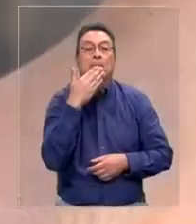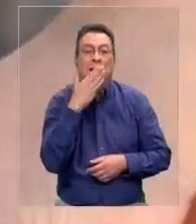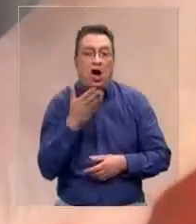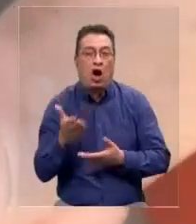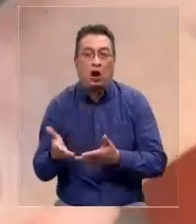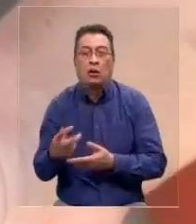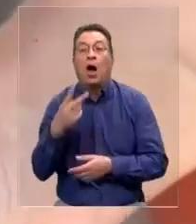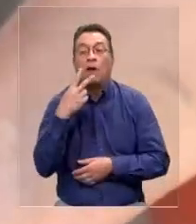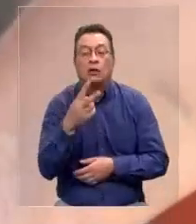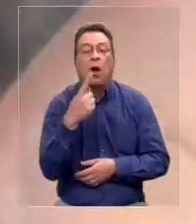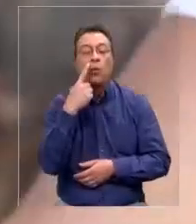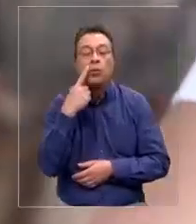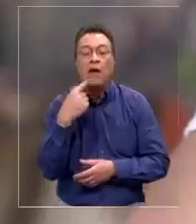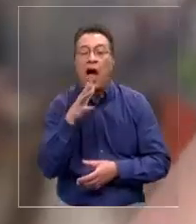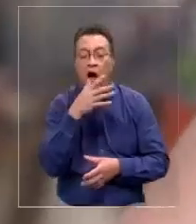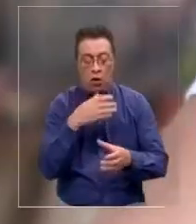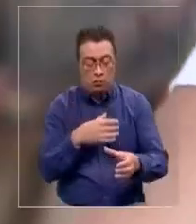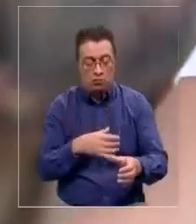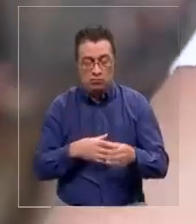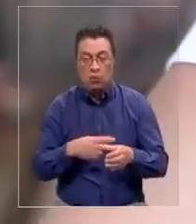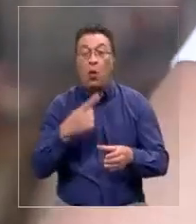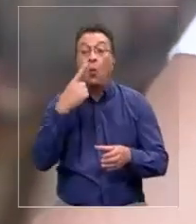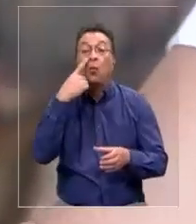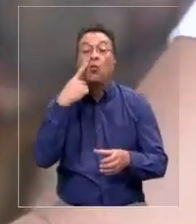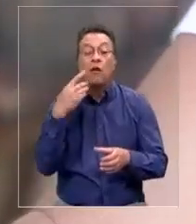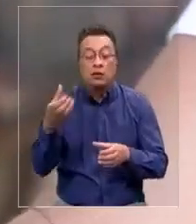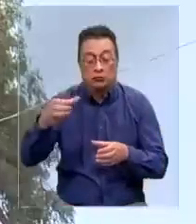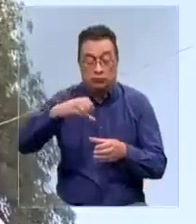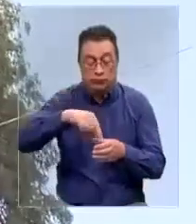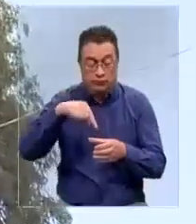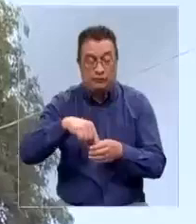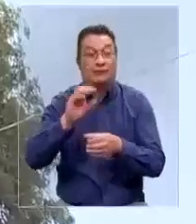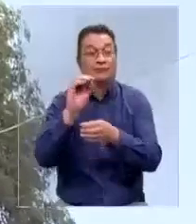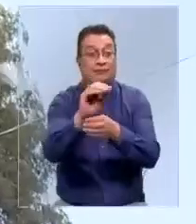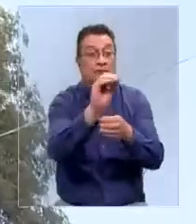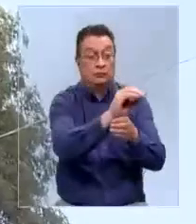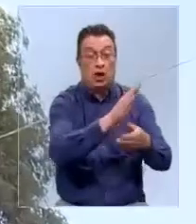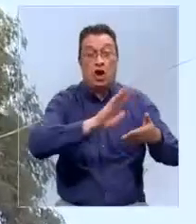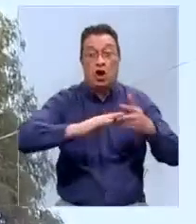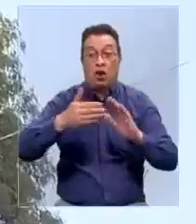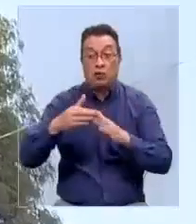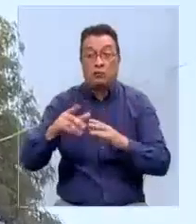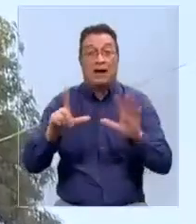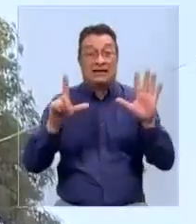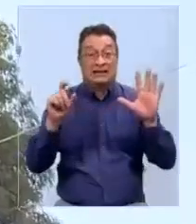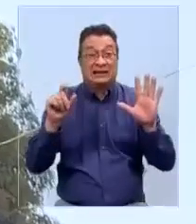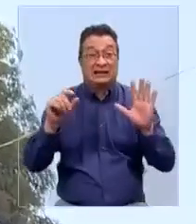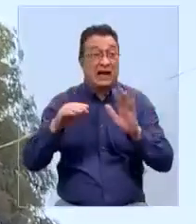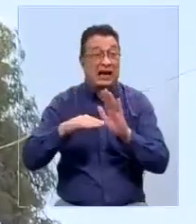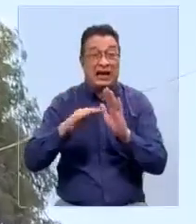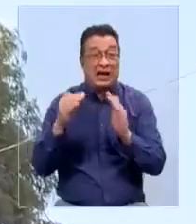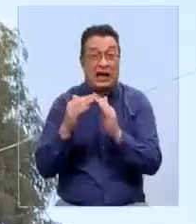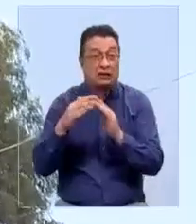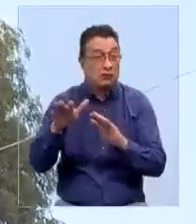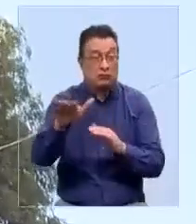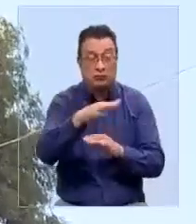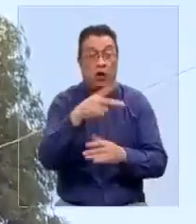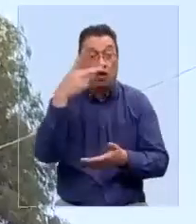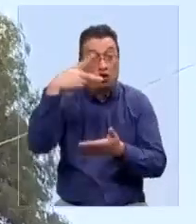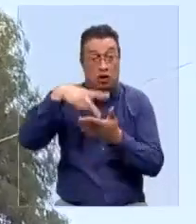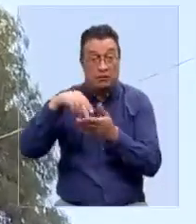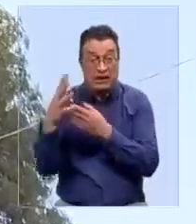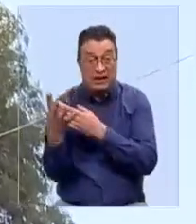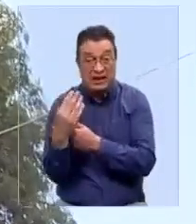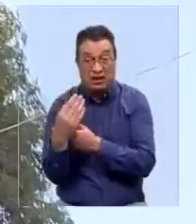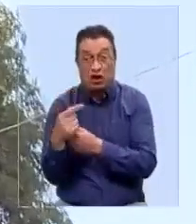llave. Vamos a sacar agua. Esta era una muestra que ya es la que se abastece a la comunidad en 70 y tantas casas, ¿cierto? Bueno, nosotros el